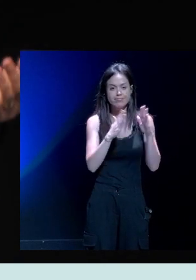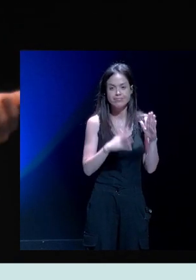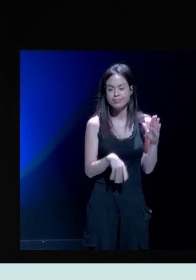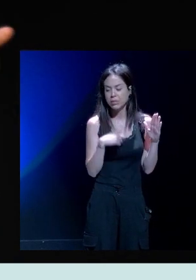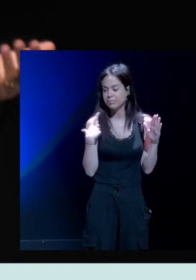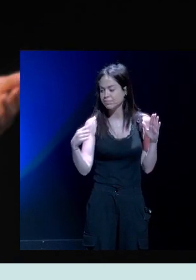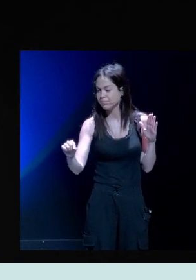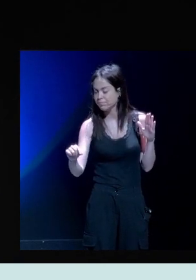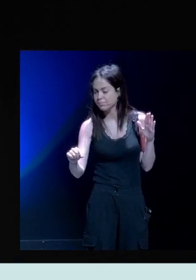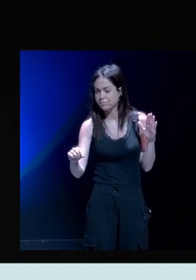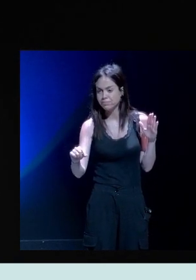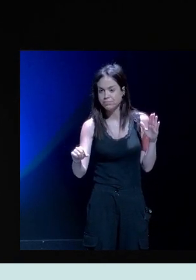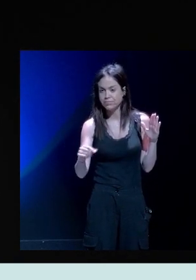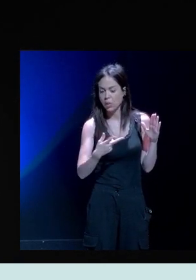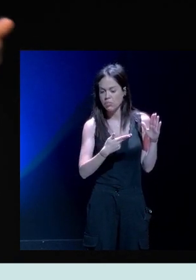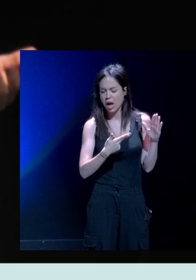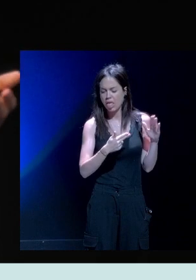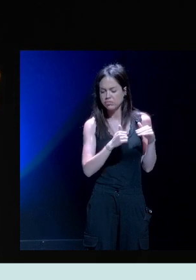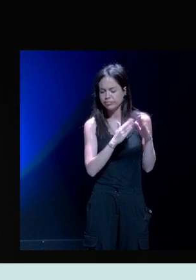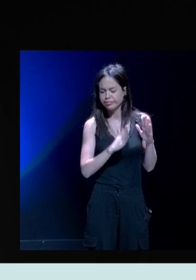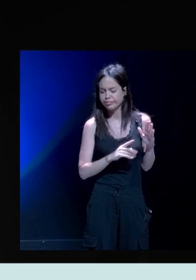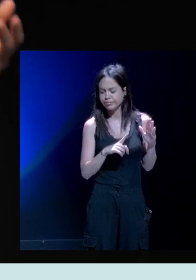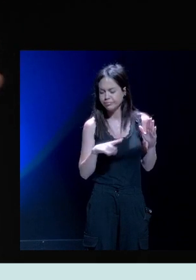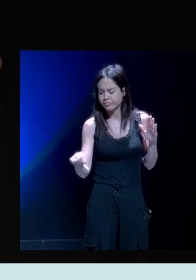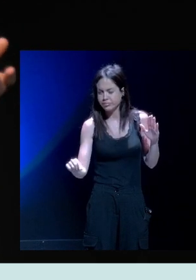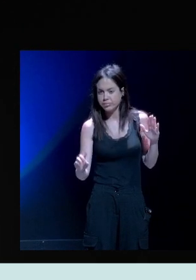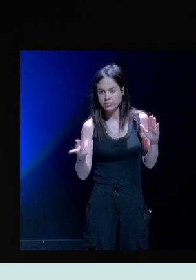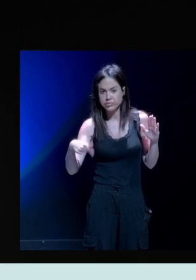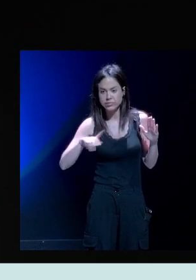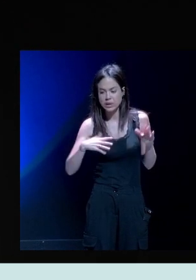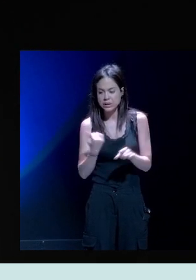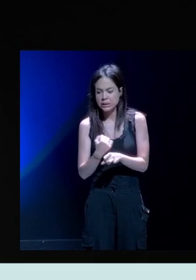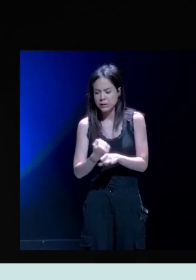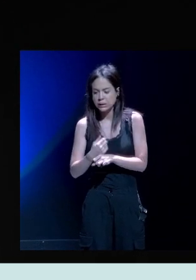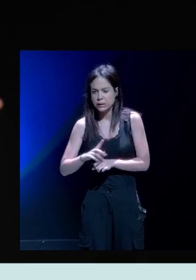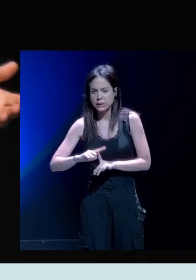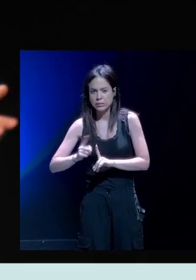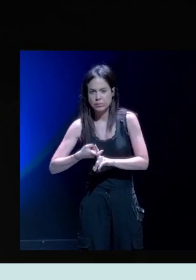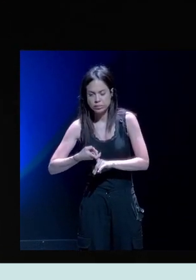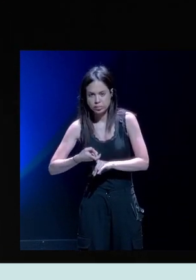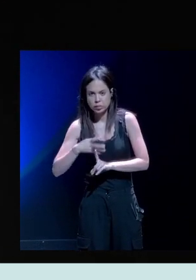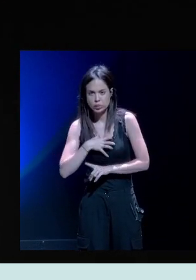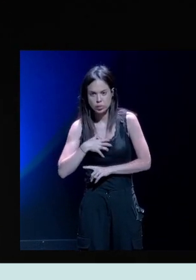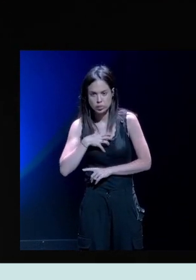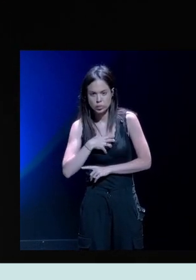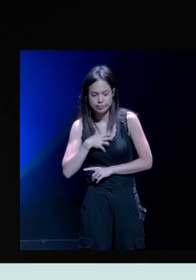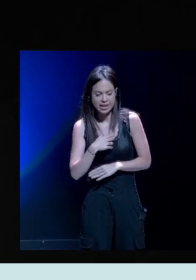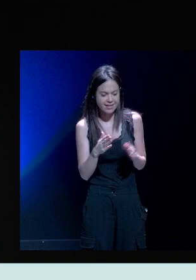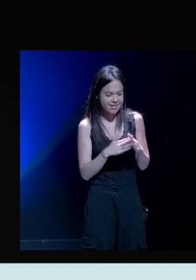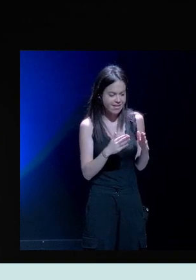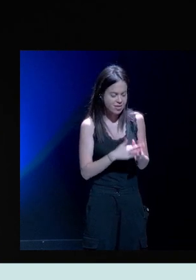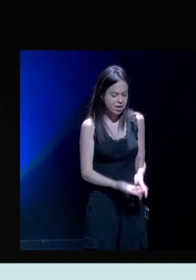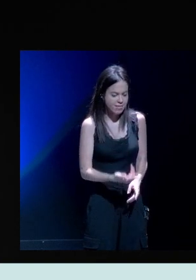parental y que tienen dificultades para conseguir un puesto de trabajo, que han perdido su casa